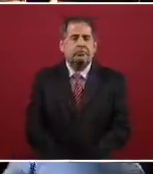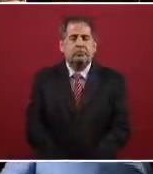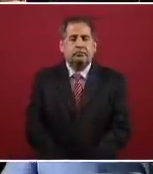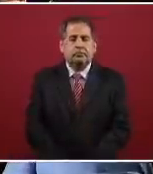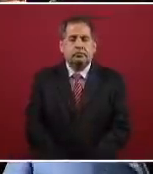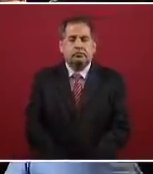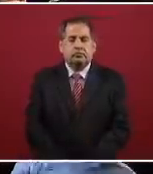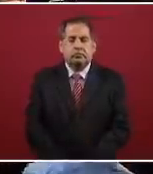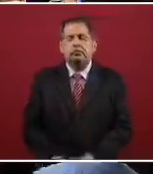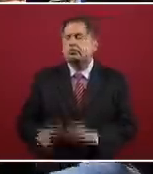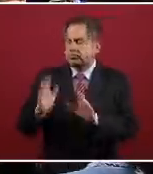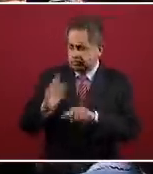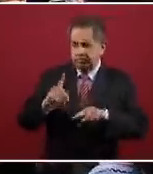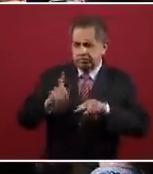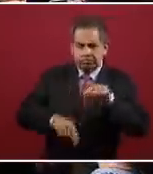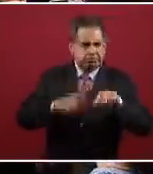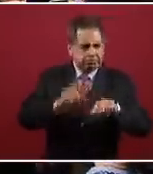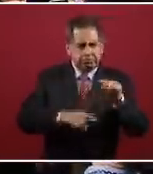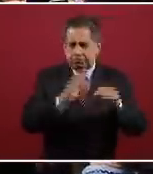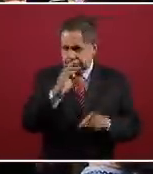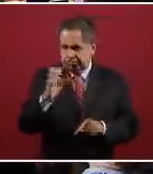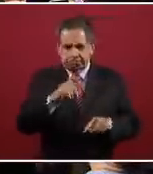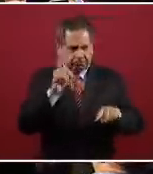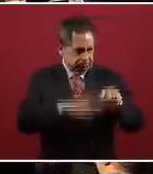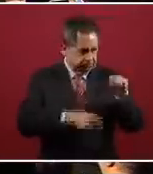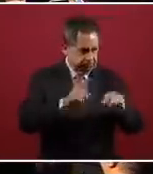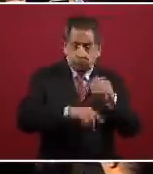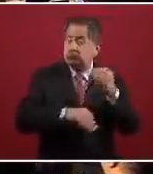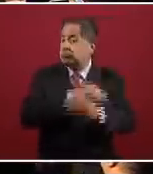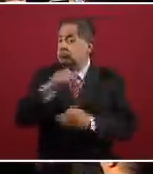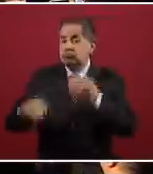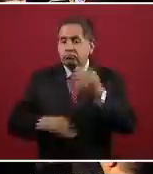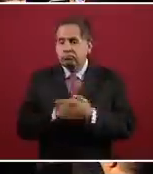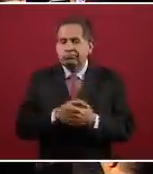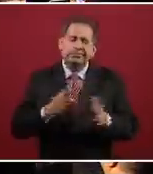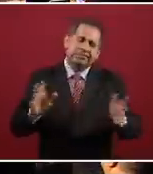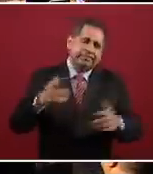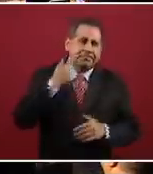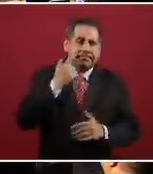Se está limpiando, sí, no en todo. Miren,